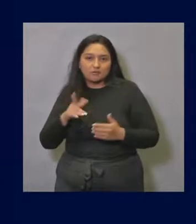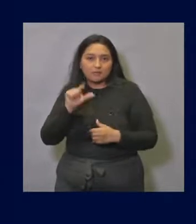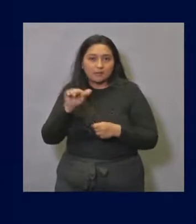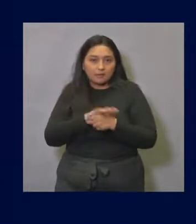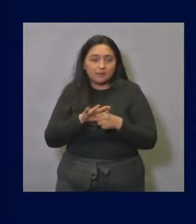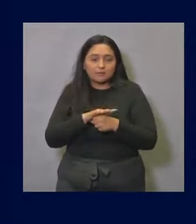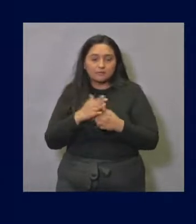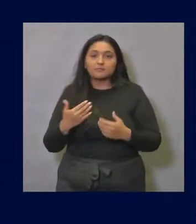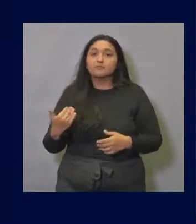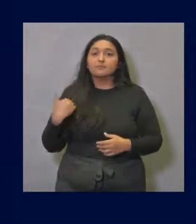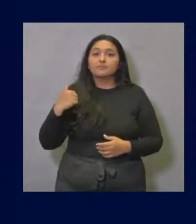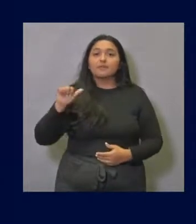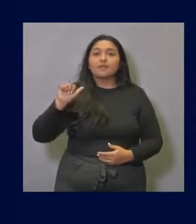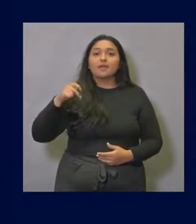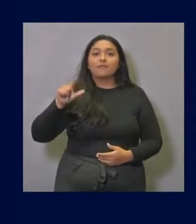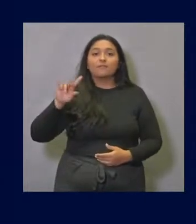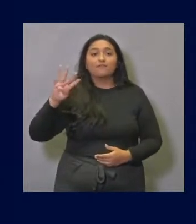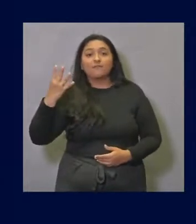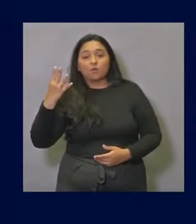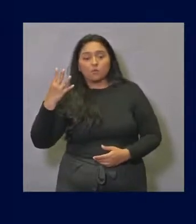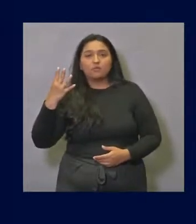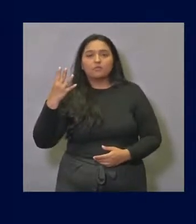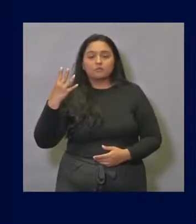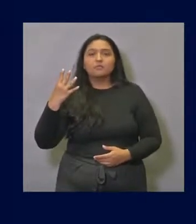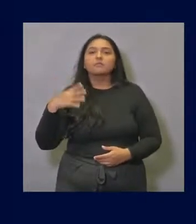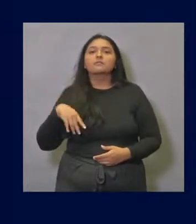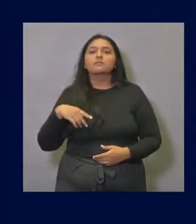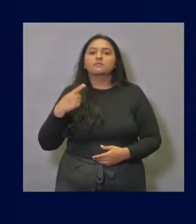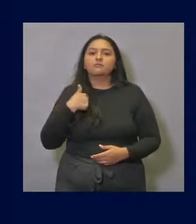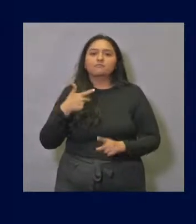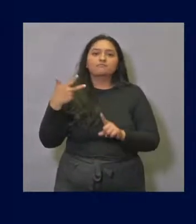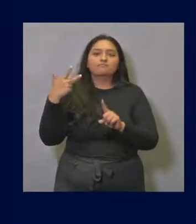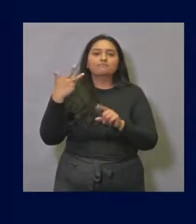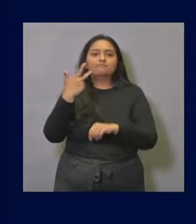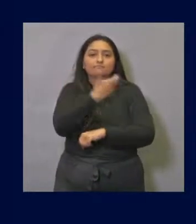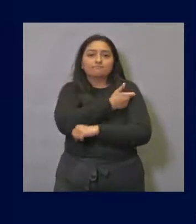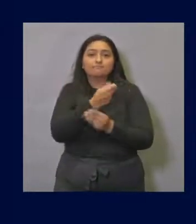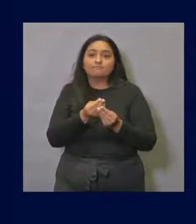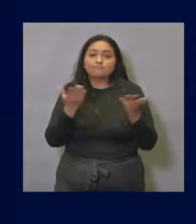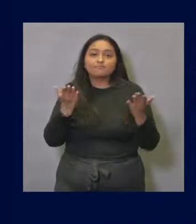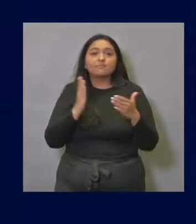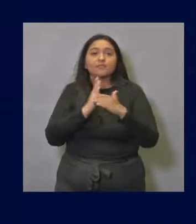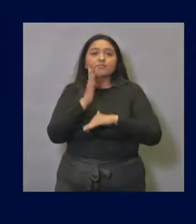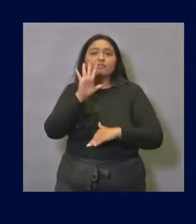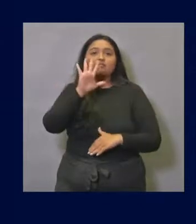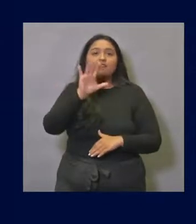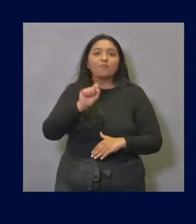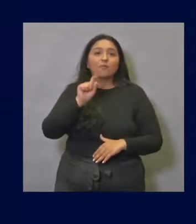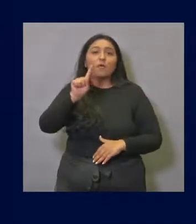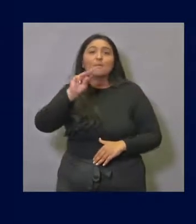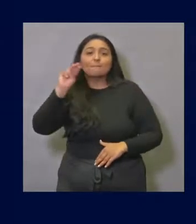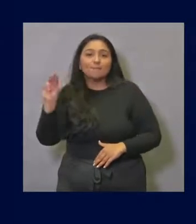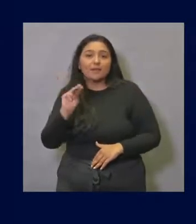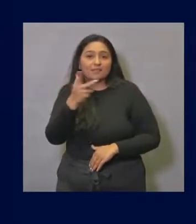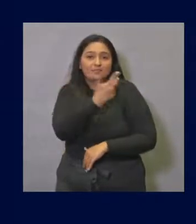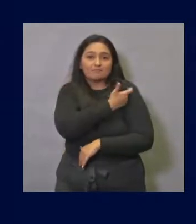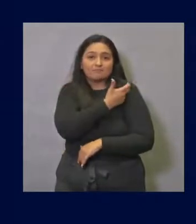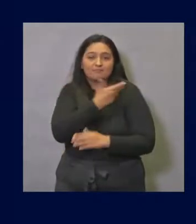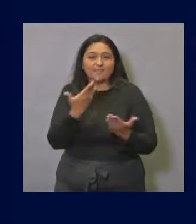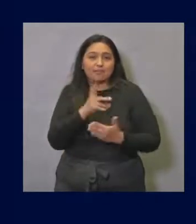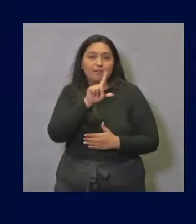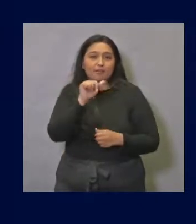de abril administramos más de 5.1 millones de dosis de vacuna en el condado. De